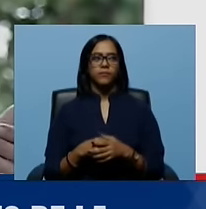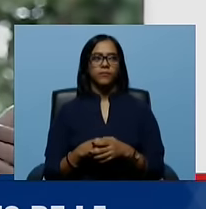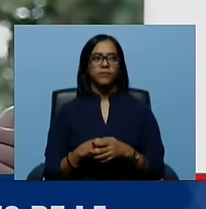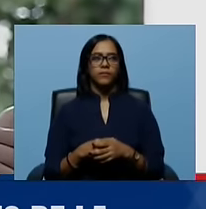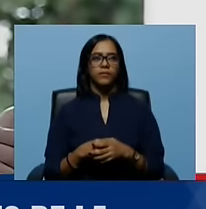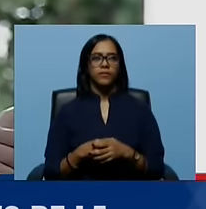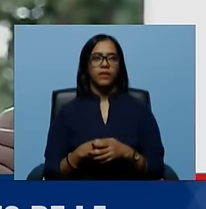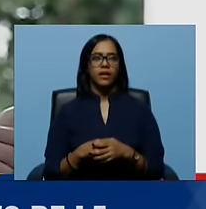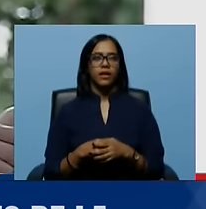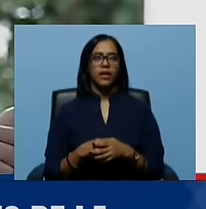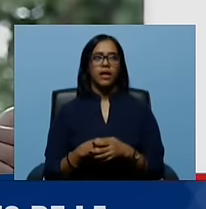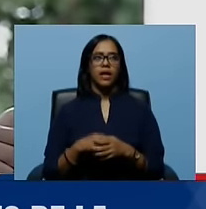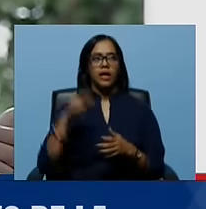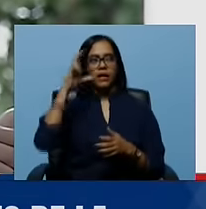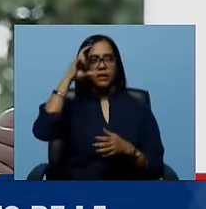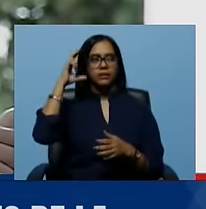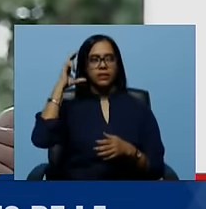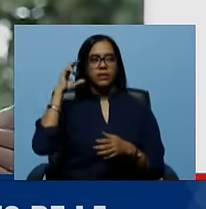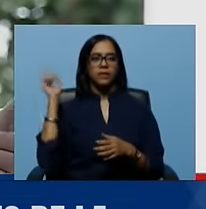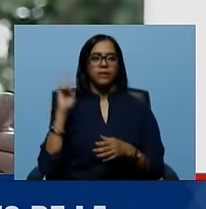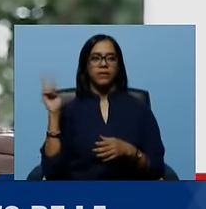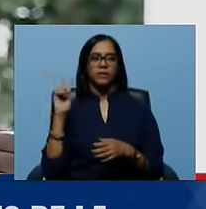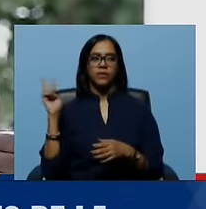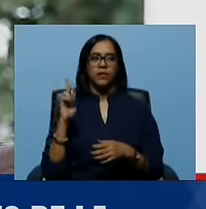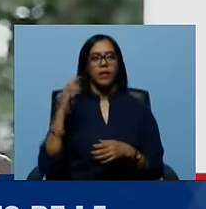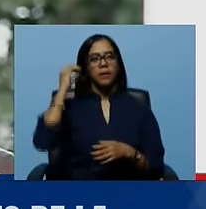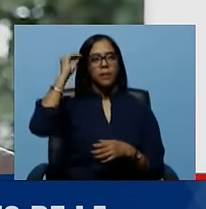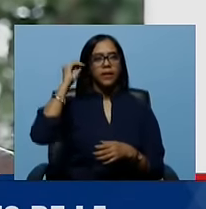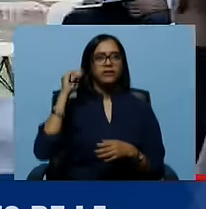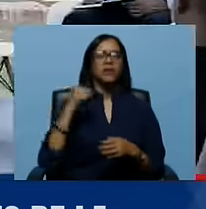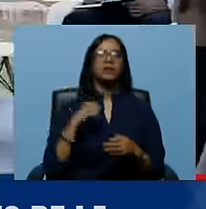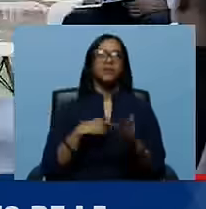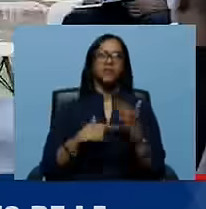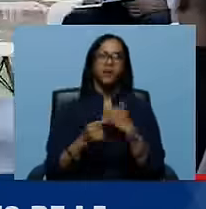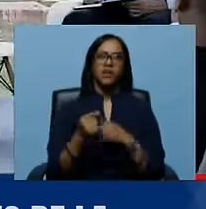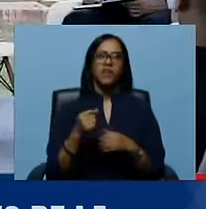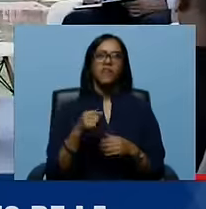¿verdad? El canciller de la República creo que salió de viaje.